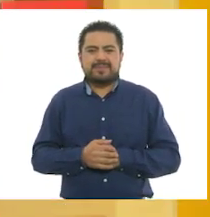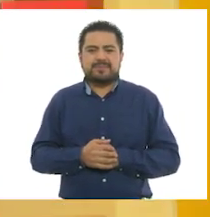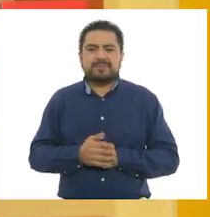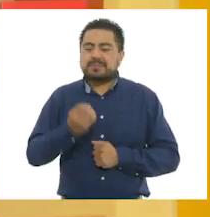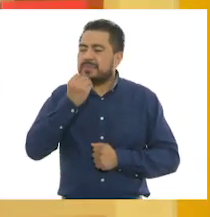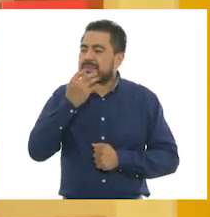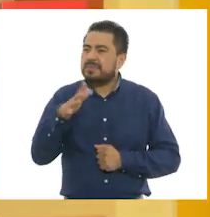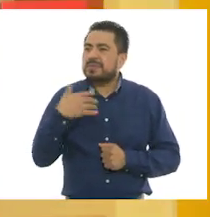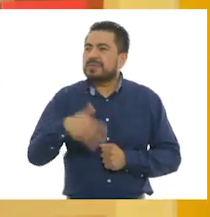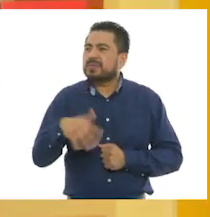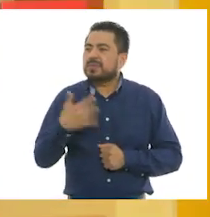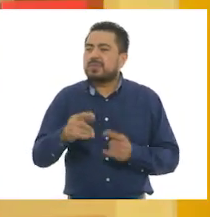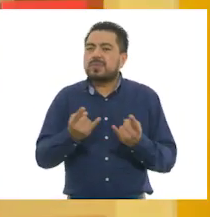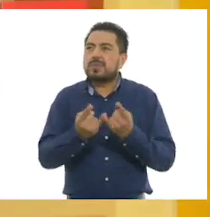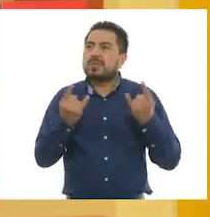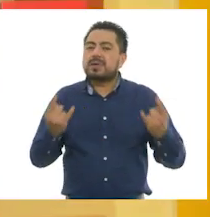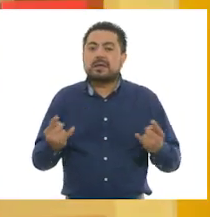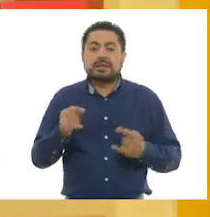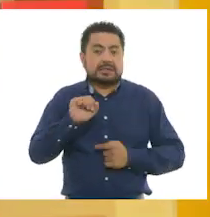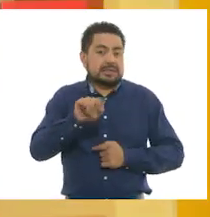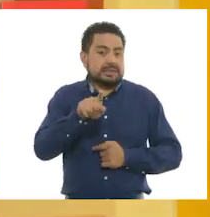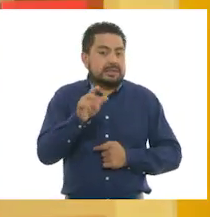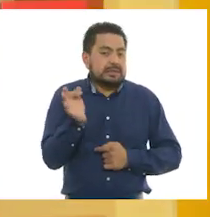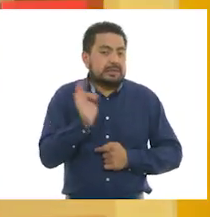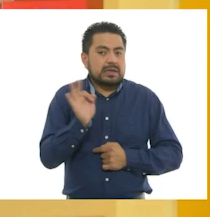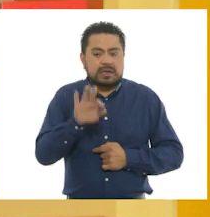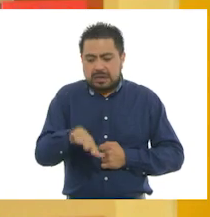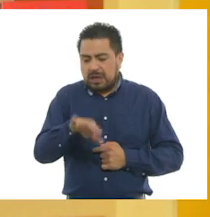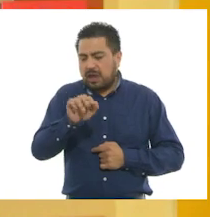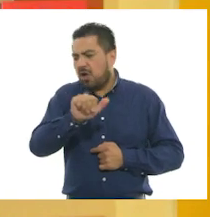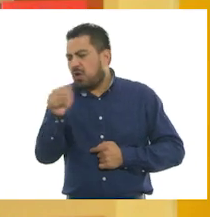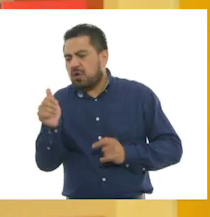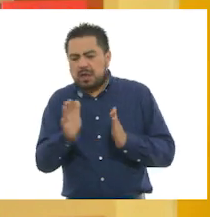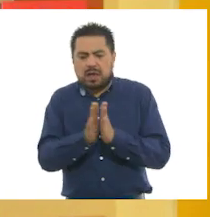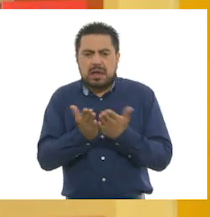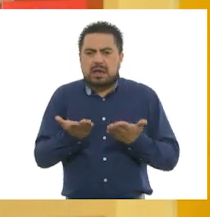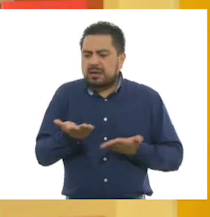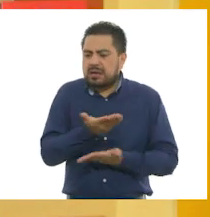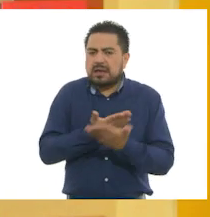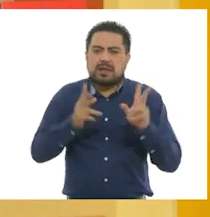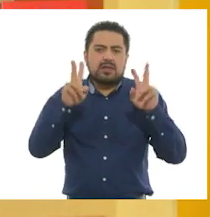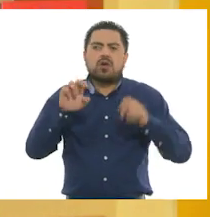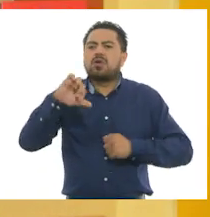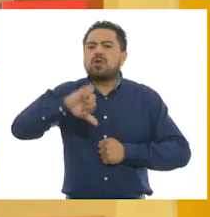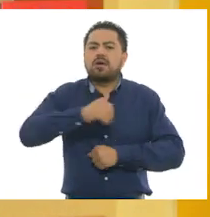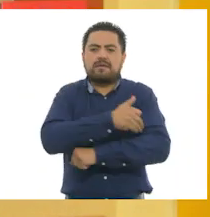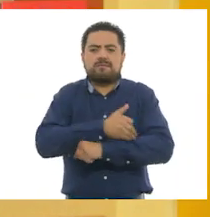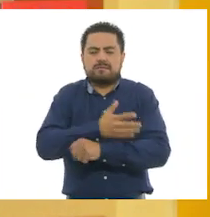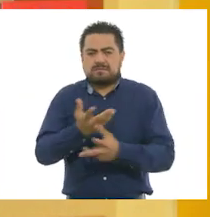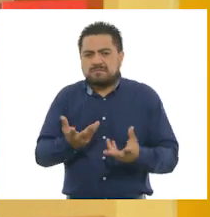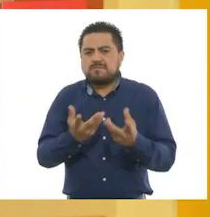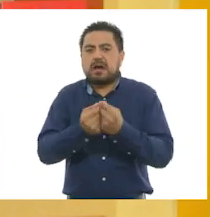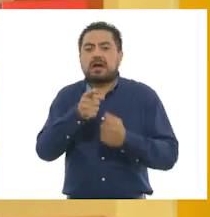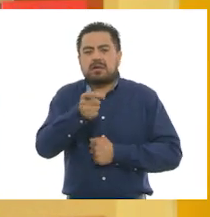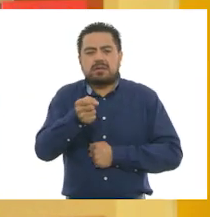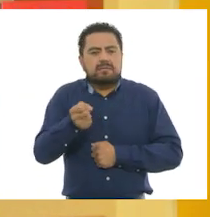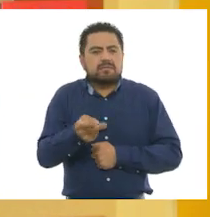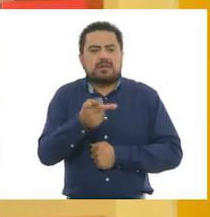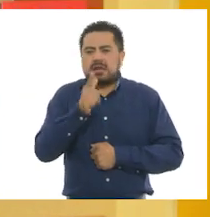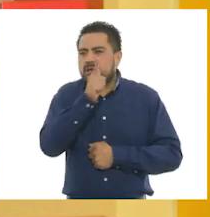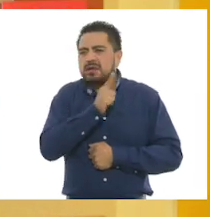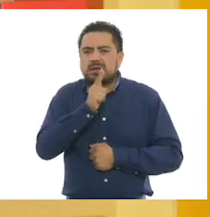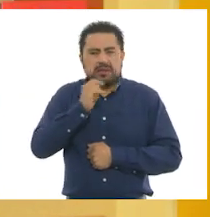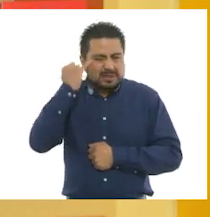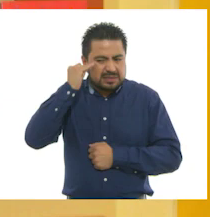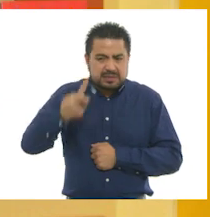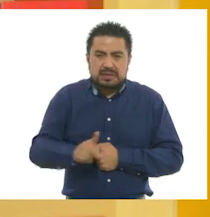¡Qué bonito cuento! Si te es posible, consulta otros libros y comenta el tema de hoy con tu familia. Si tienes la fortuna de